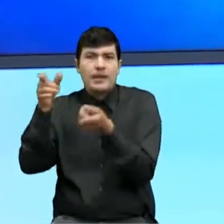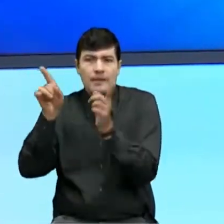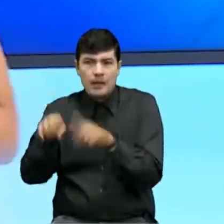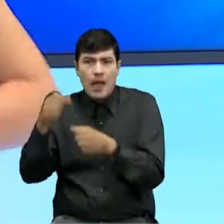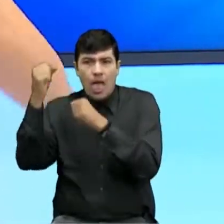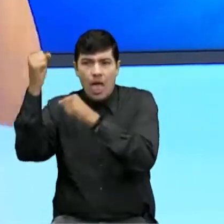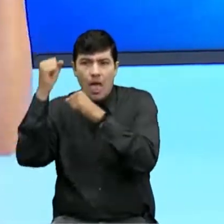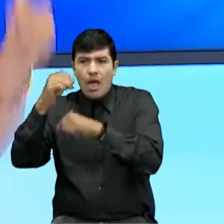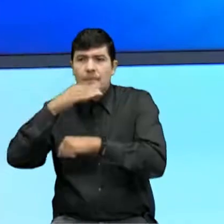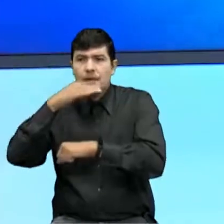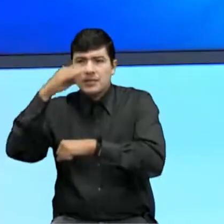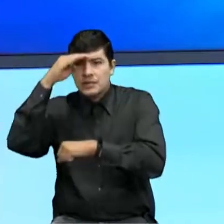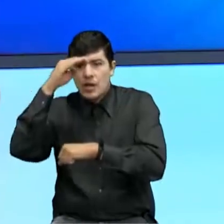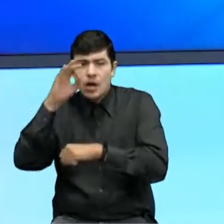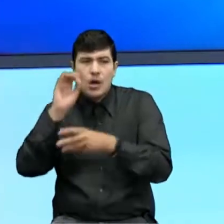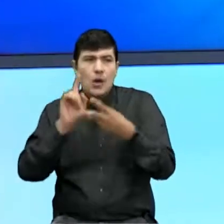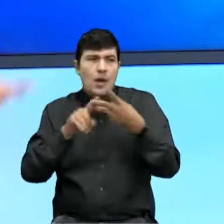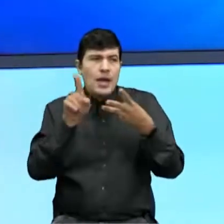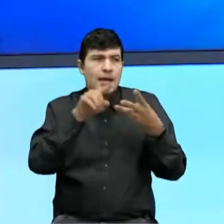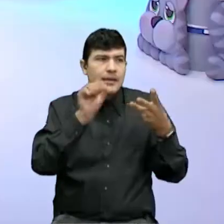hinchas de Millonarios,